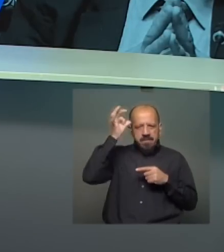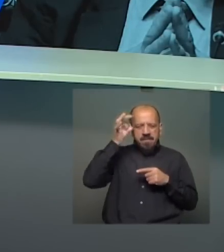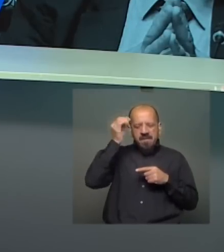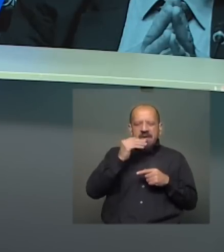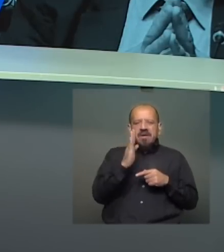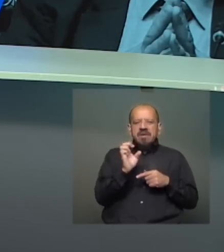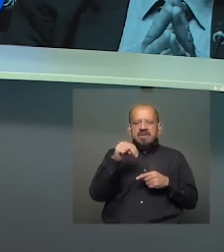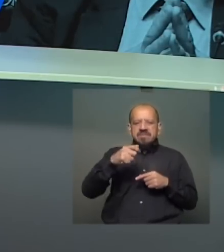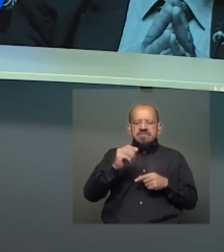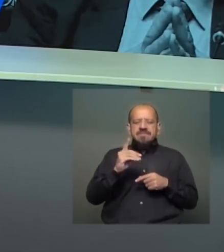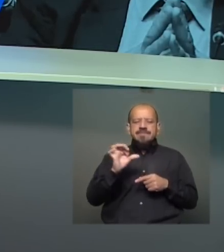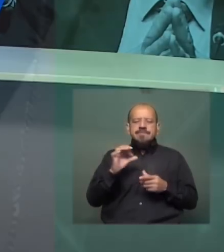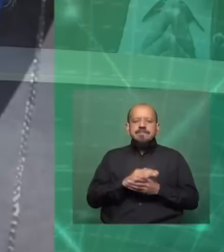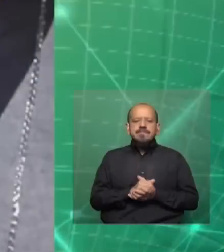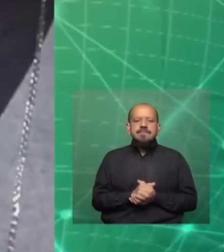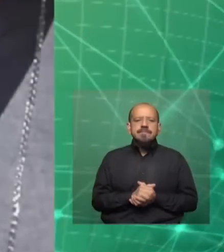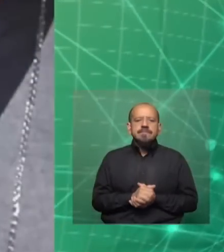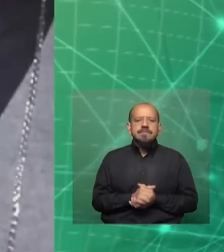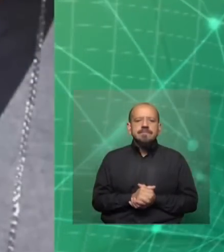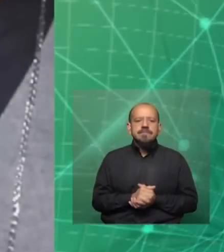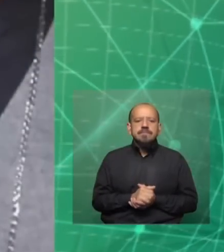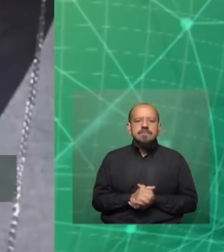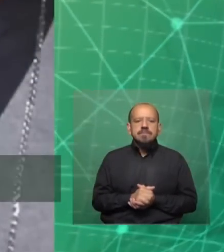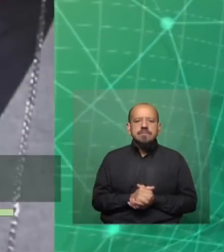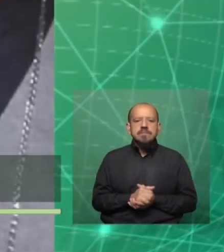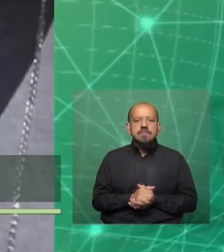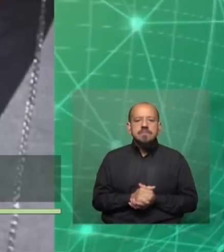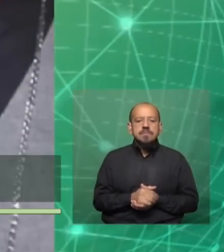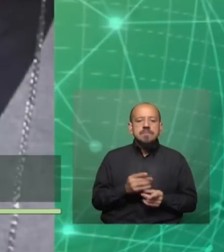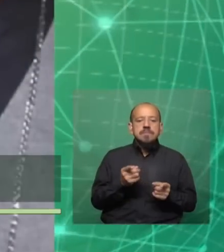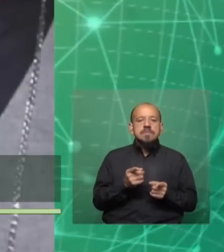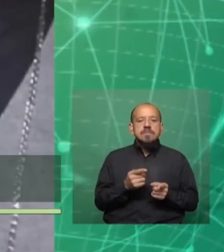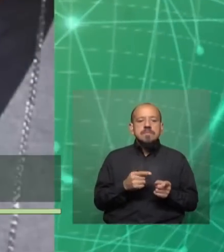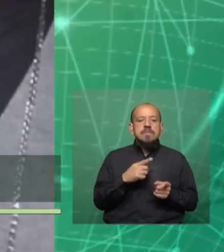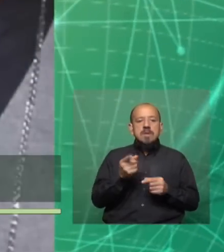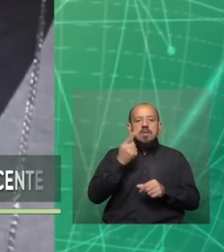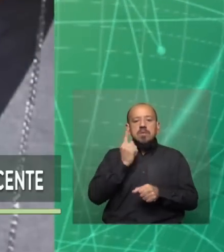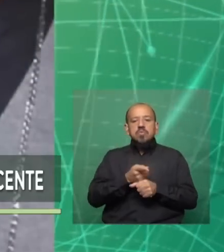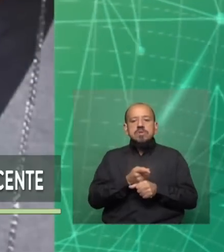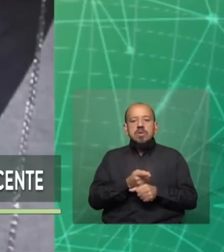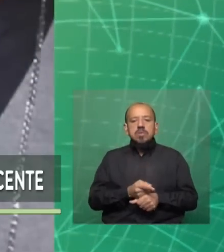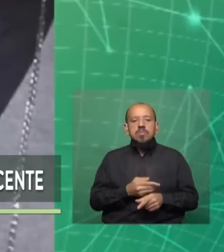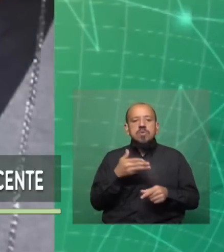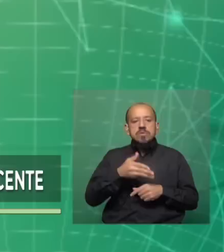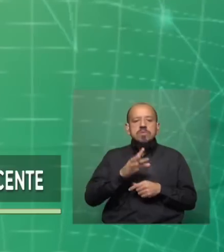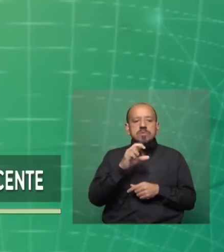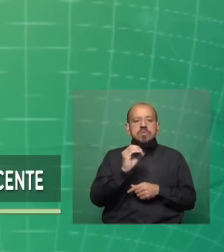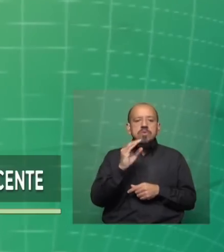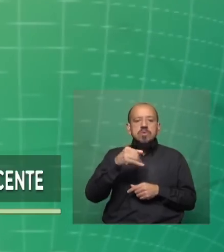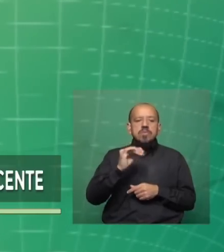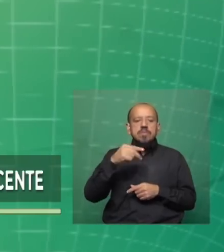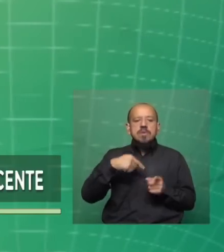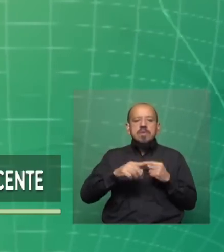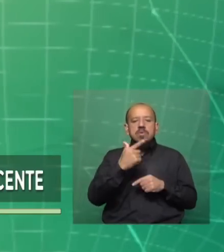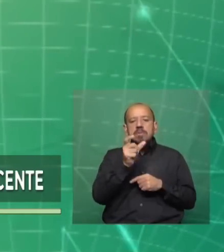nacionalista Gustavo penades Sebastián fue acusado por la militante Romina Celeste como